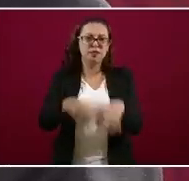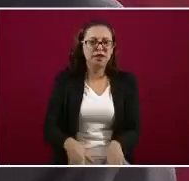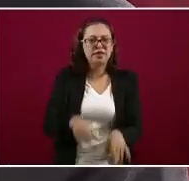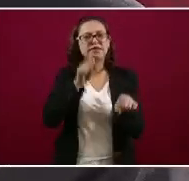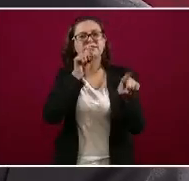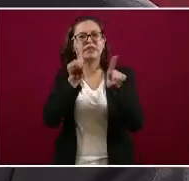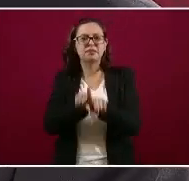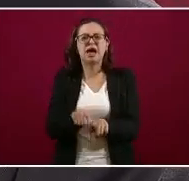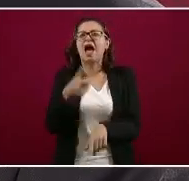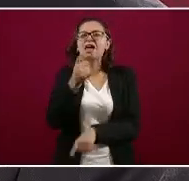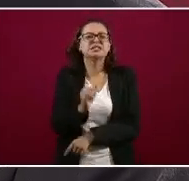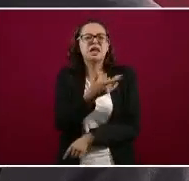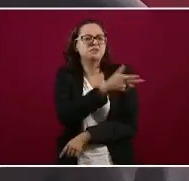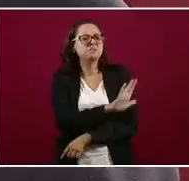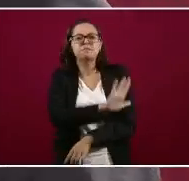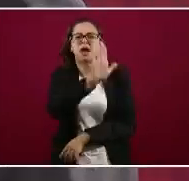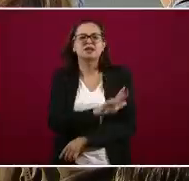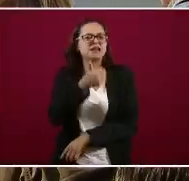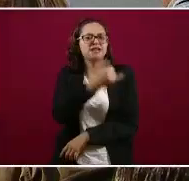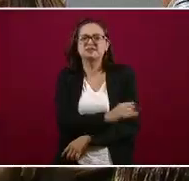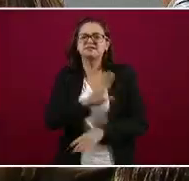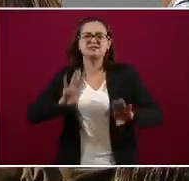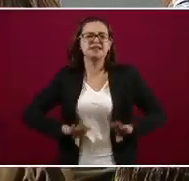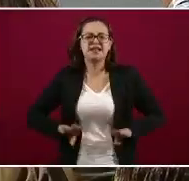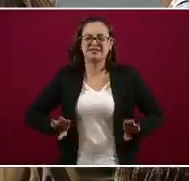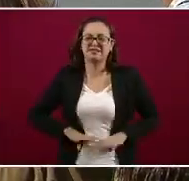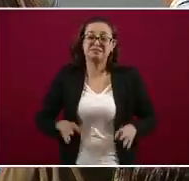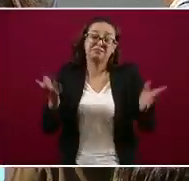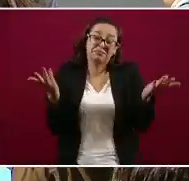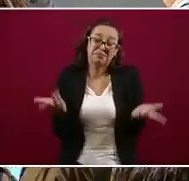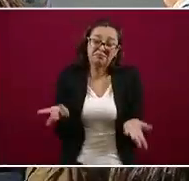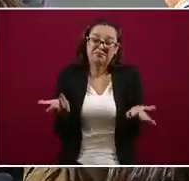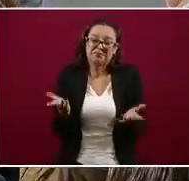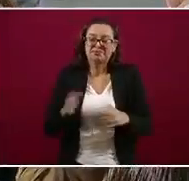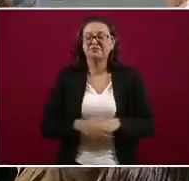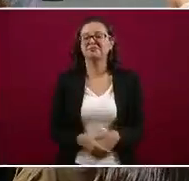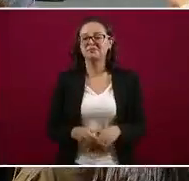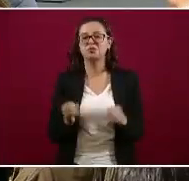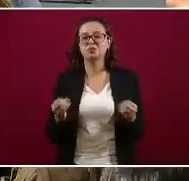es un poco esa lógica bueno muchas gracias mañana